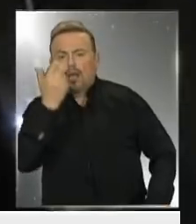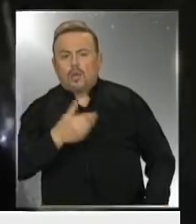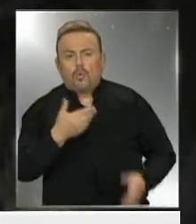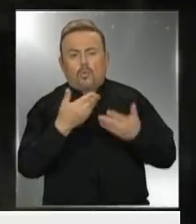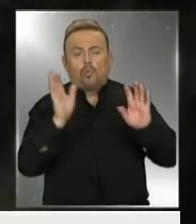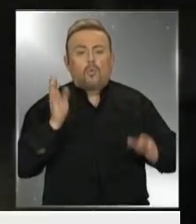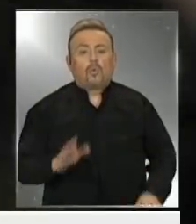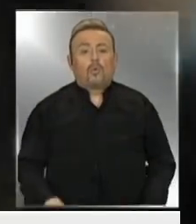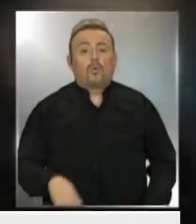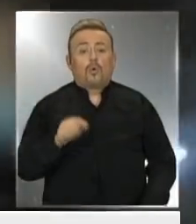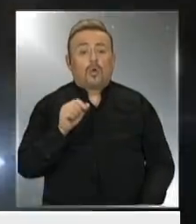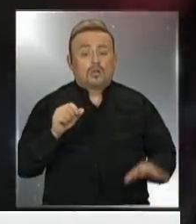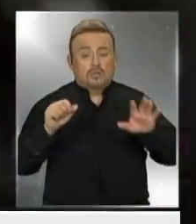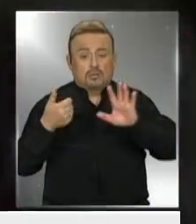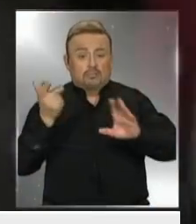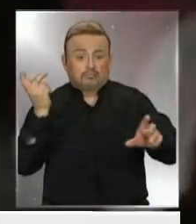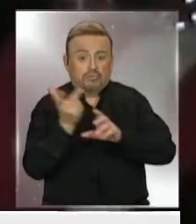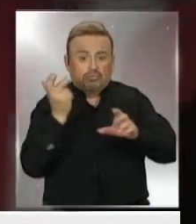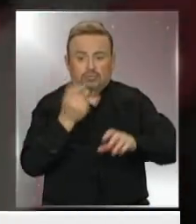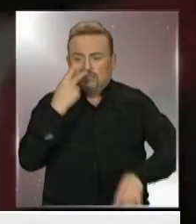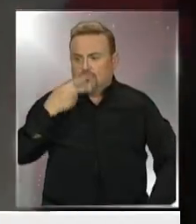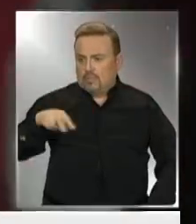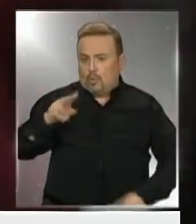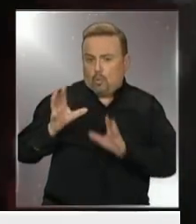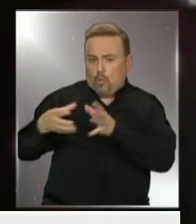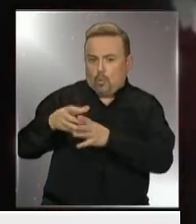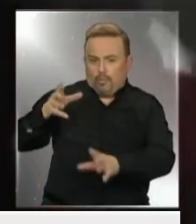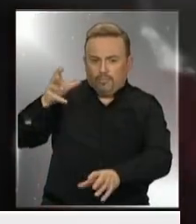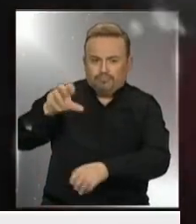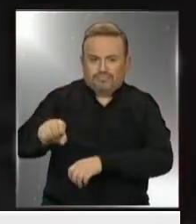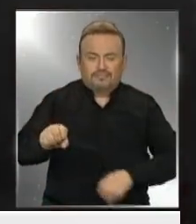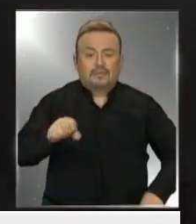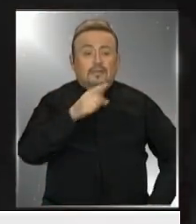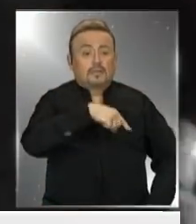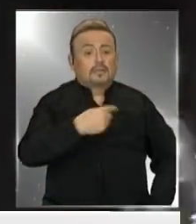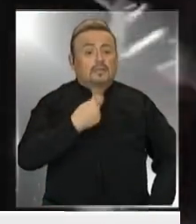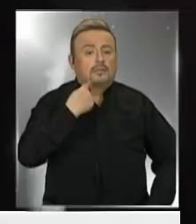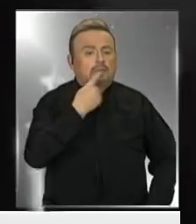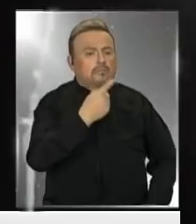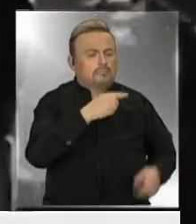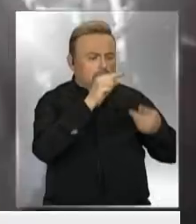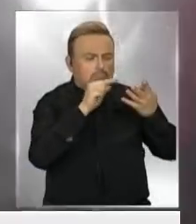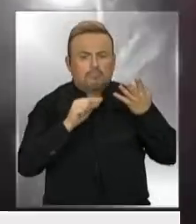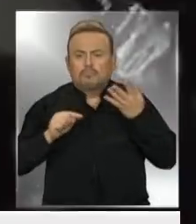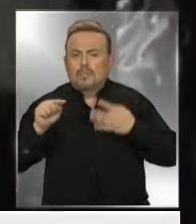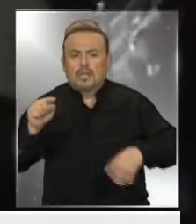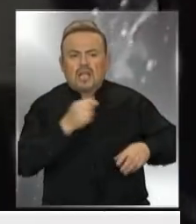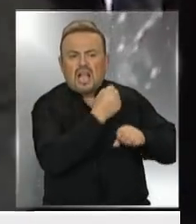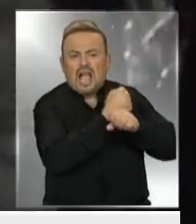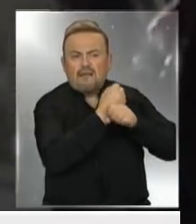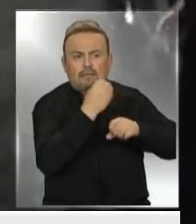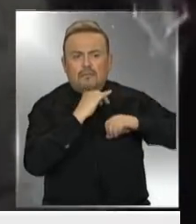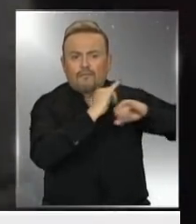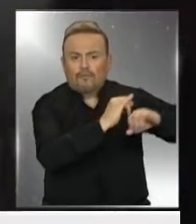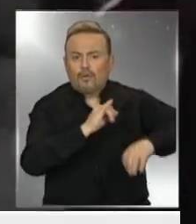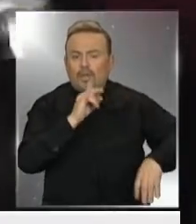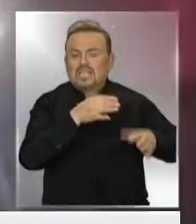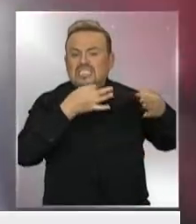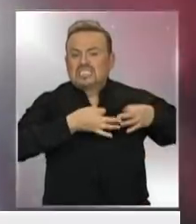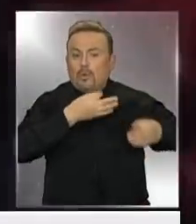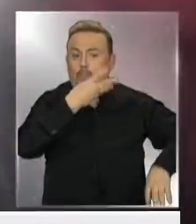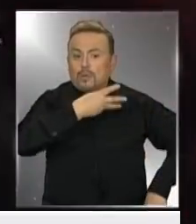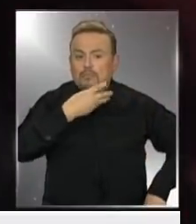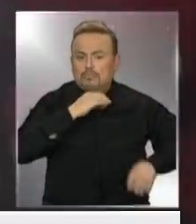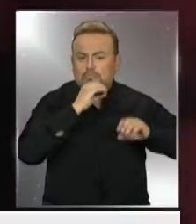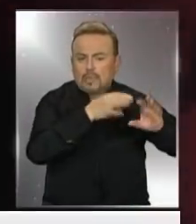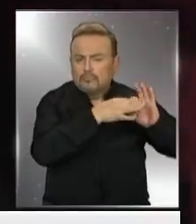Pero fue el sexto robo que la banda fue identificada. Aquí una de las víctimas entregó sus características a carabineros y seguridad municipal, que